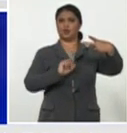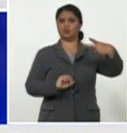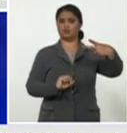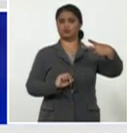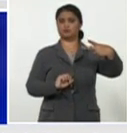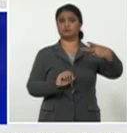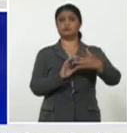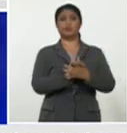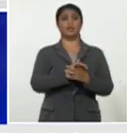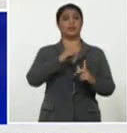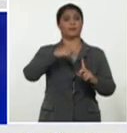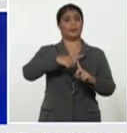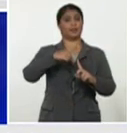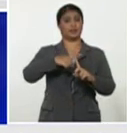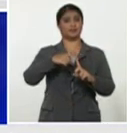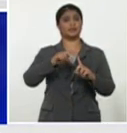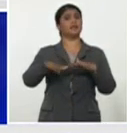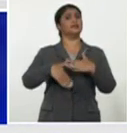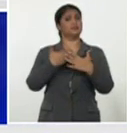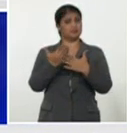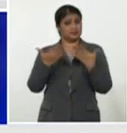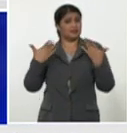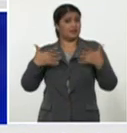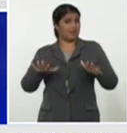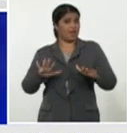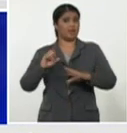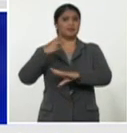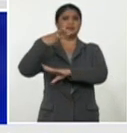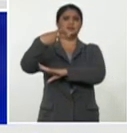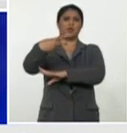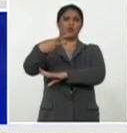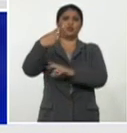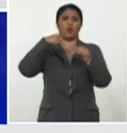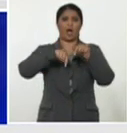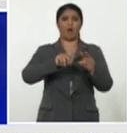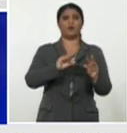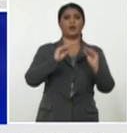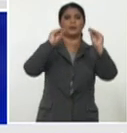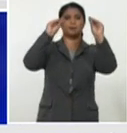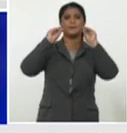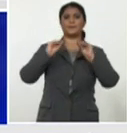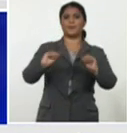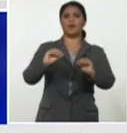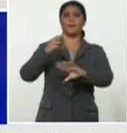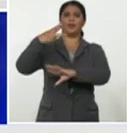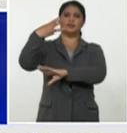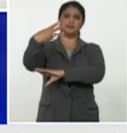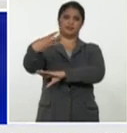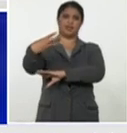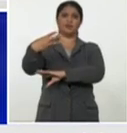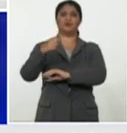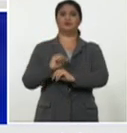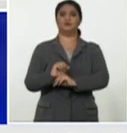varios días en el segundo lugar, pasa al tercero, con una tasa de